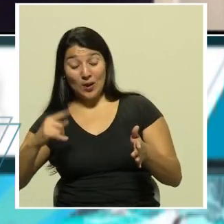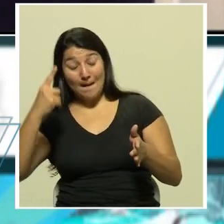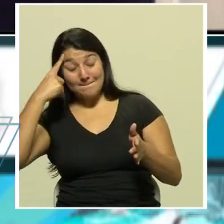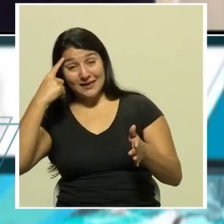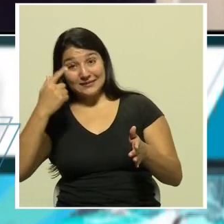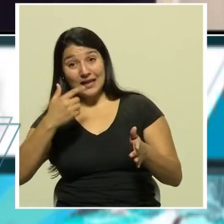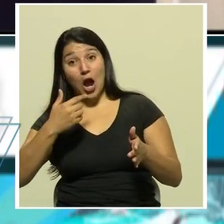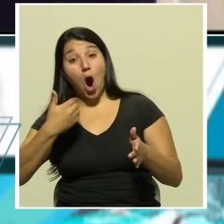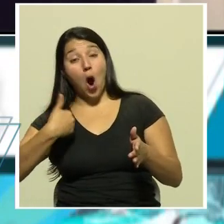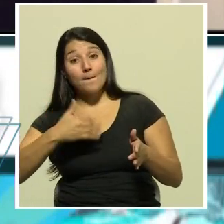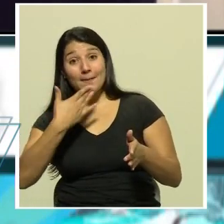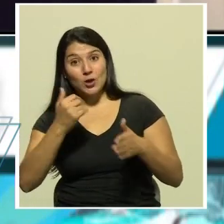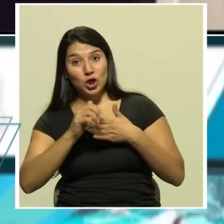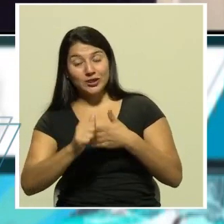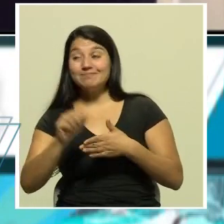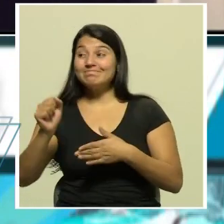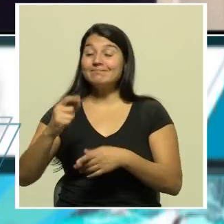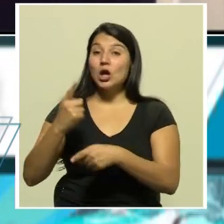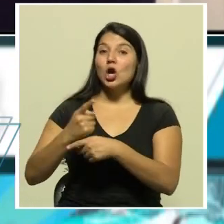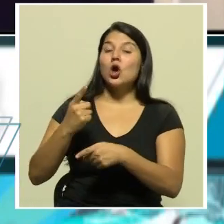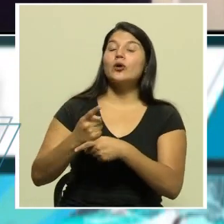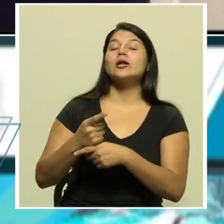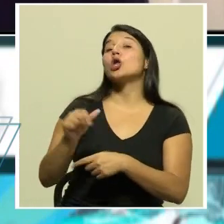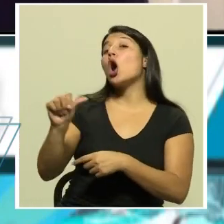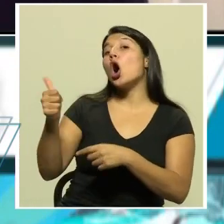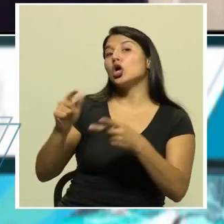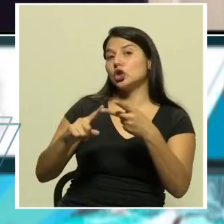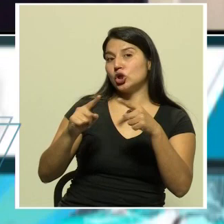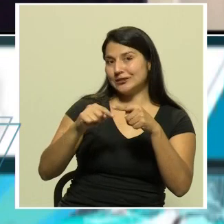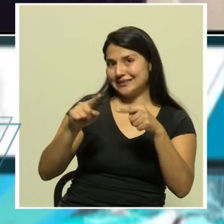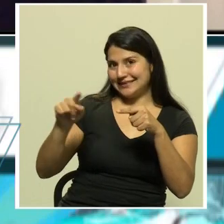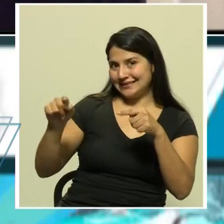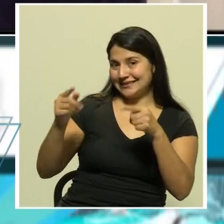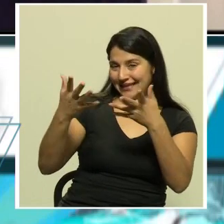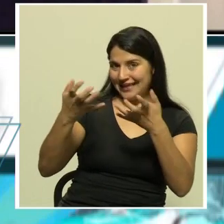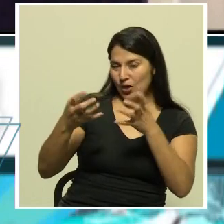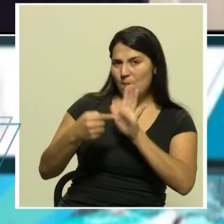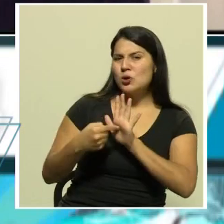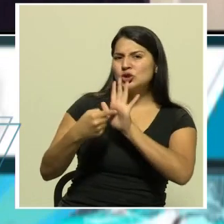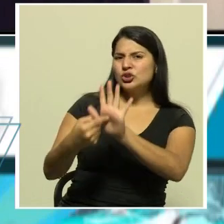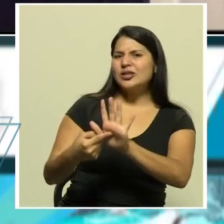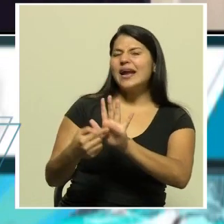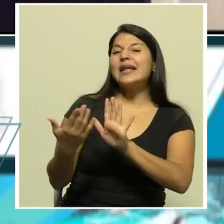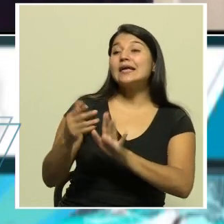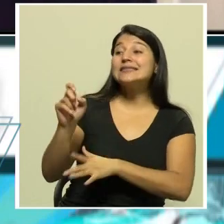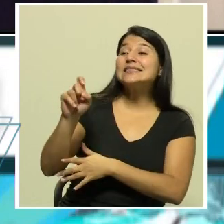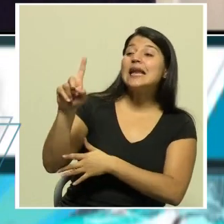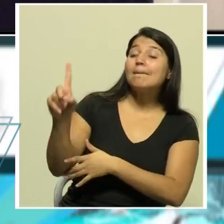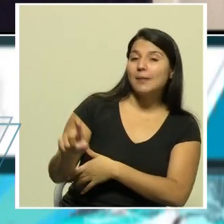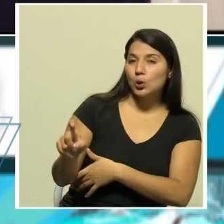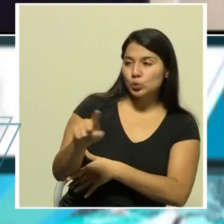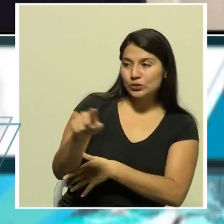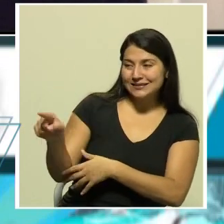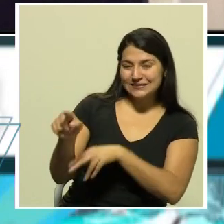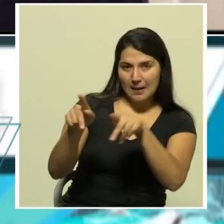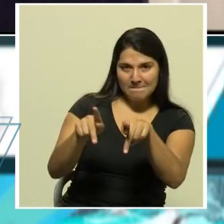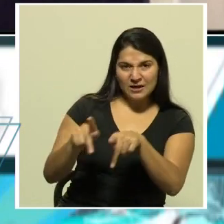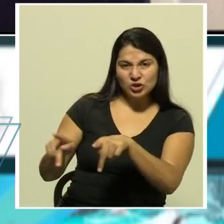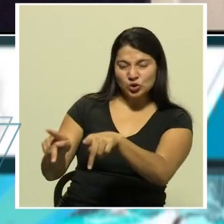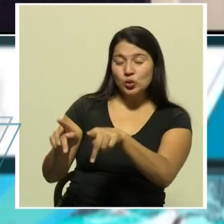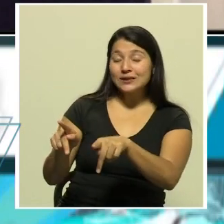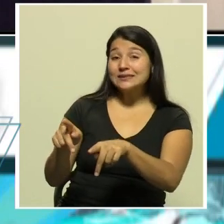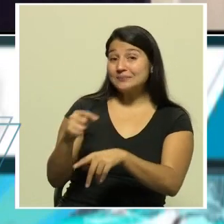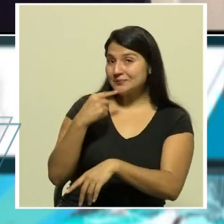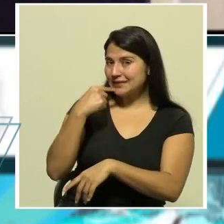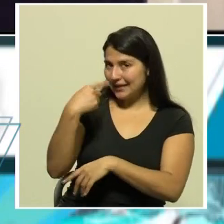la otra, que es el otro diagrama que le quería señalar, se les pregunta una frase prejuiciosa en el que se le dice a